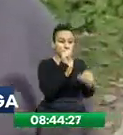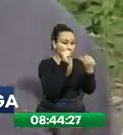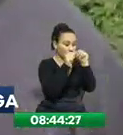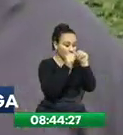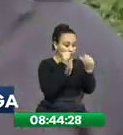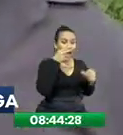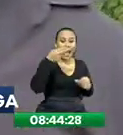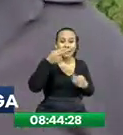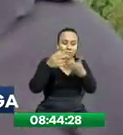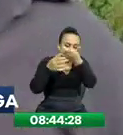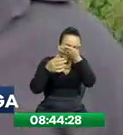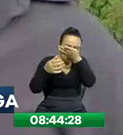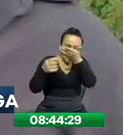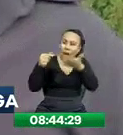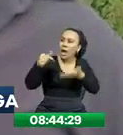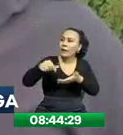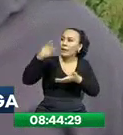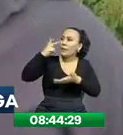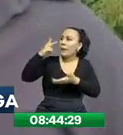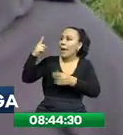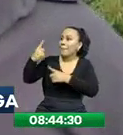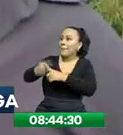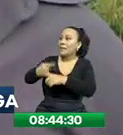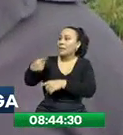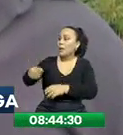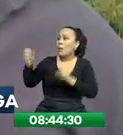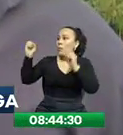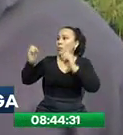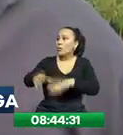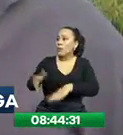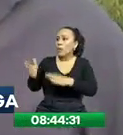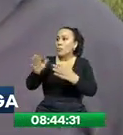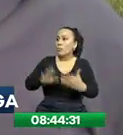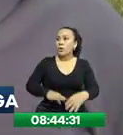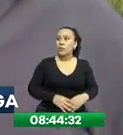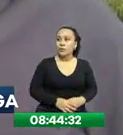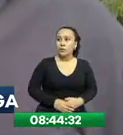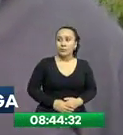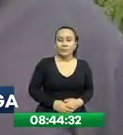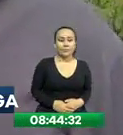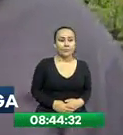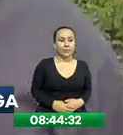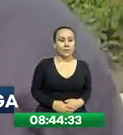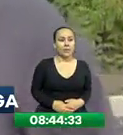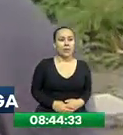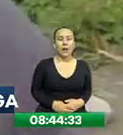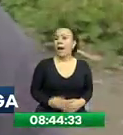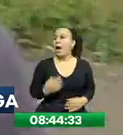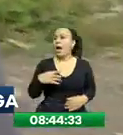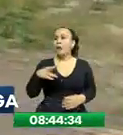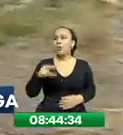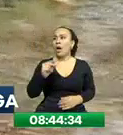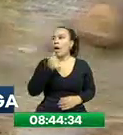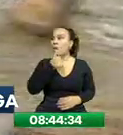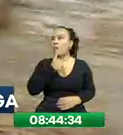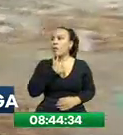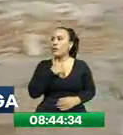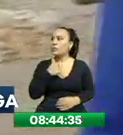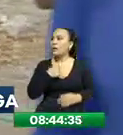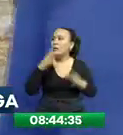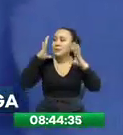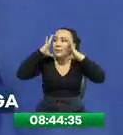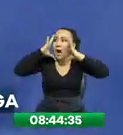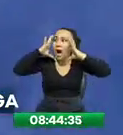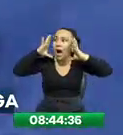Están asaltando. Hace unos par de meses hubo uno muerto aquí, dos muertos hubo. Es demasiado, ya no se soporta aquí. Los hacheros hacen lo que dan la